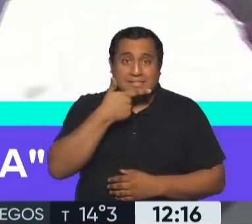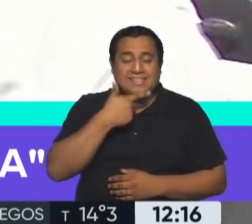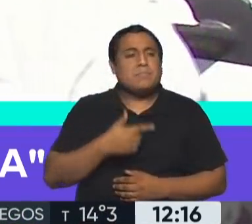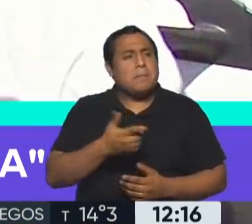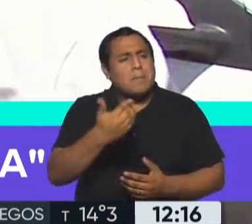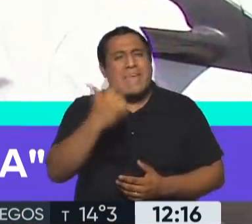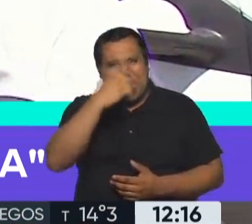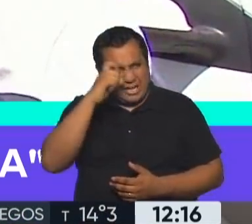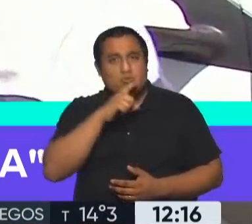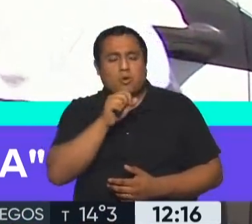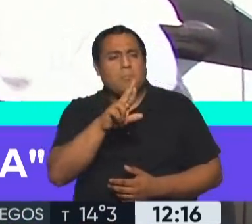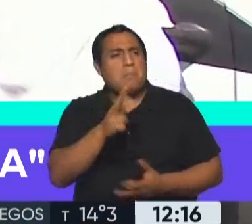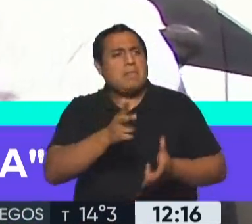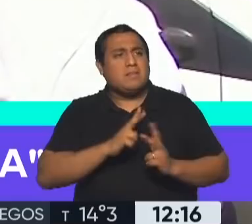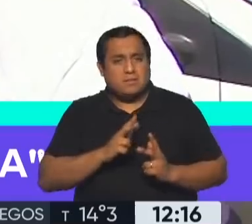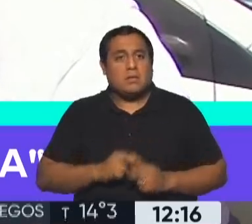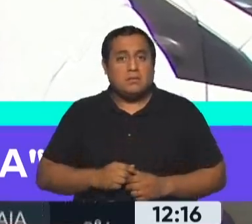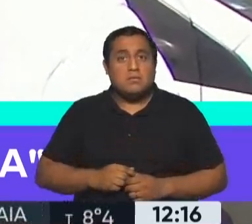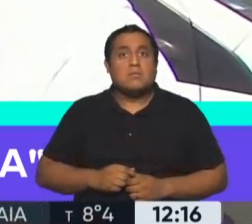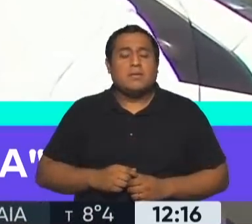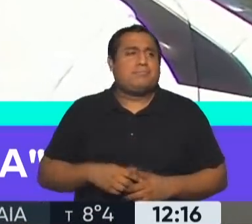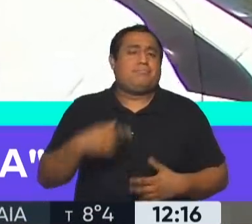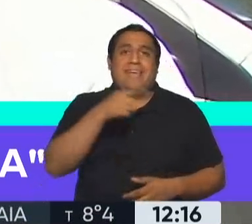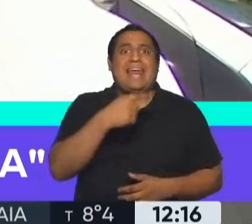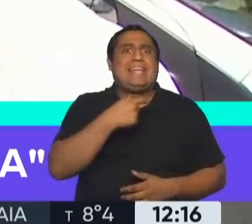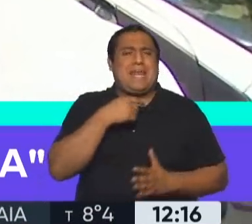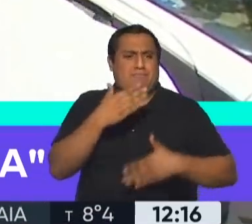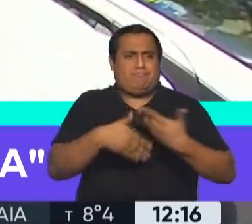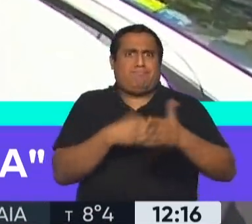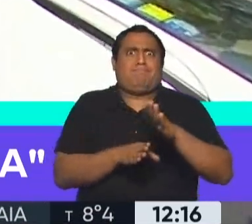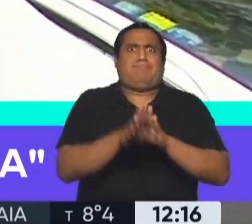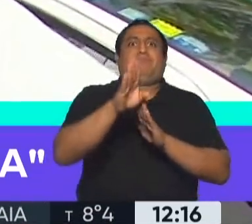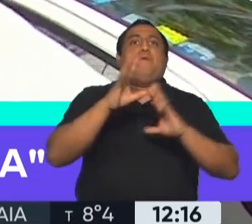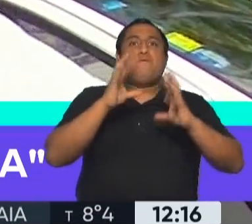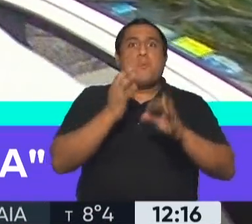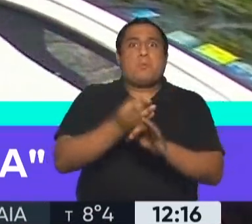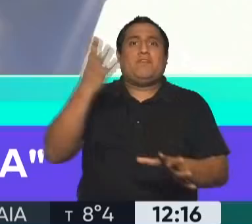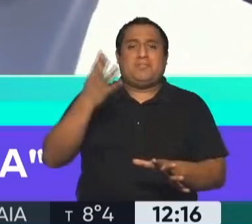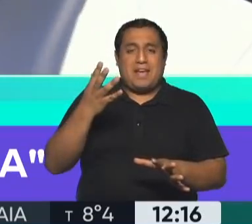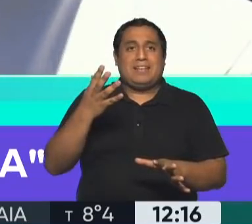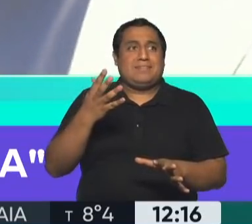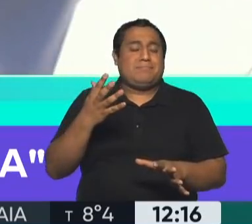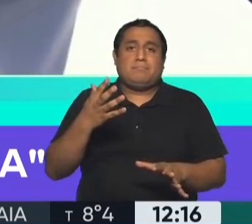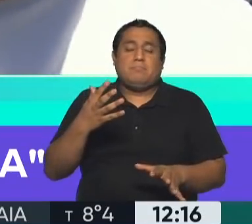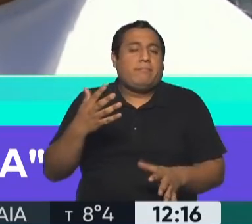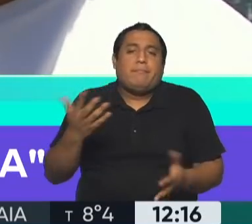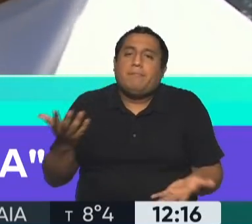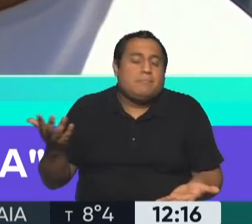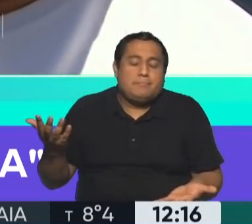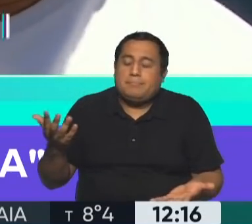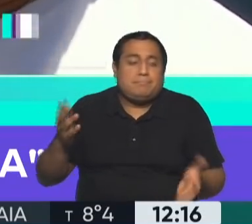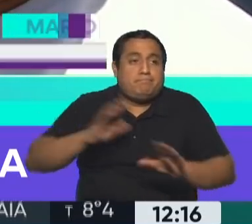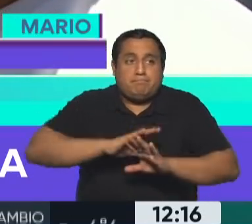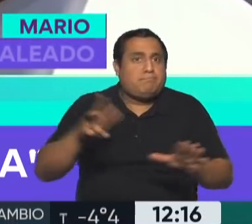Héctor, vos nos decías que le arrebataron prácticamente un sueño, ¿no? De jugar en primera y de seguir perfeccionándose. Ese era el sueño de él y nosotros lo seguimos de